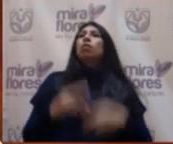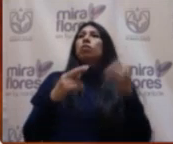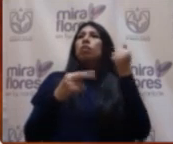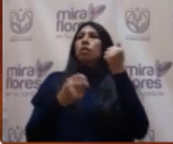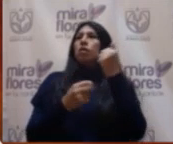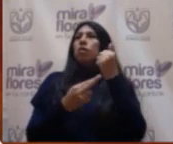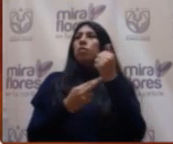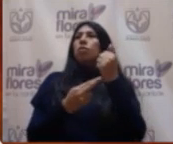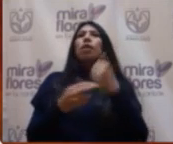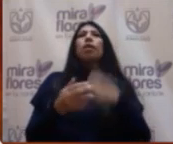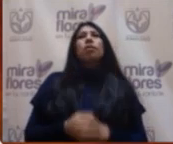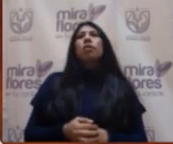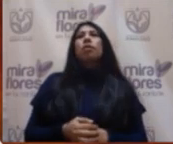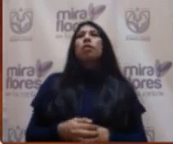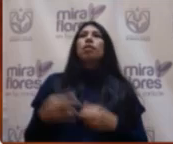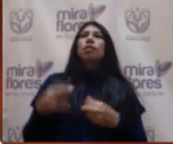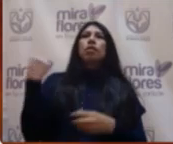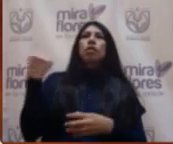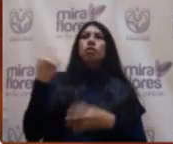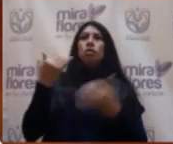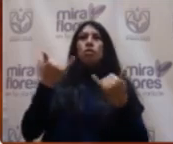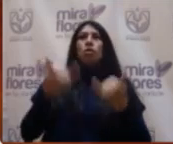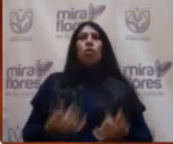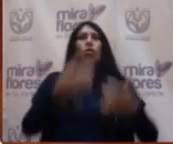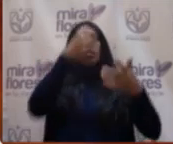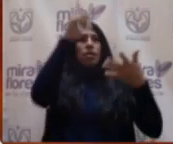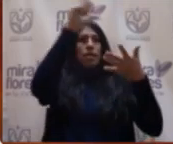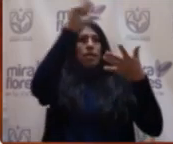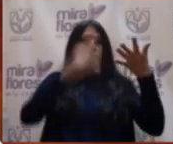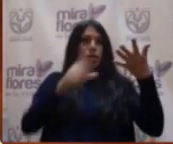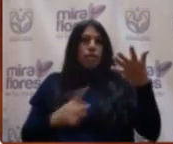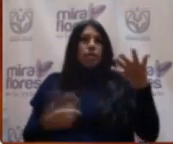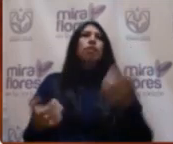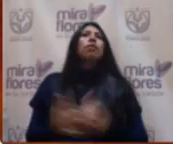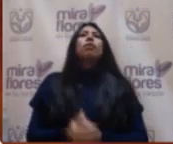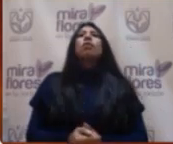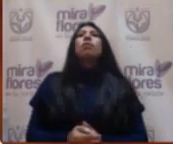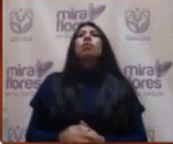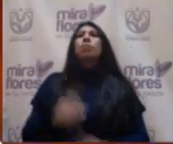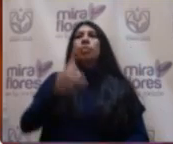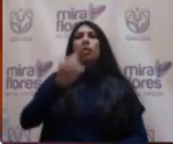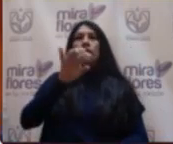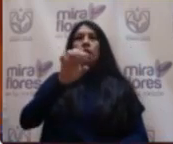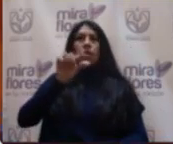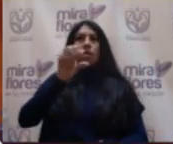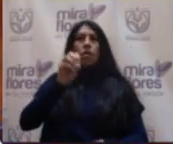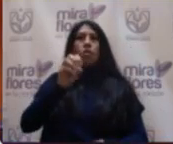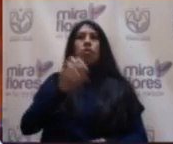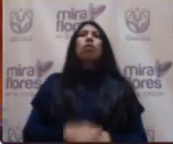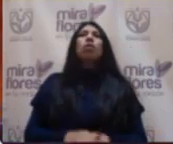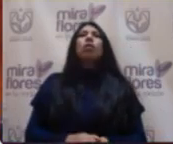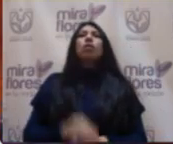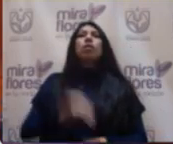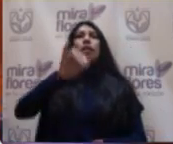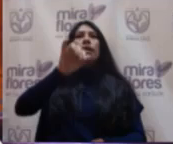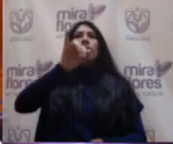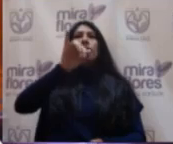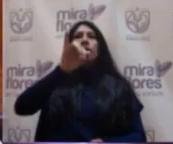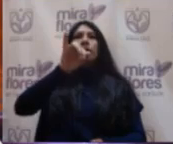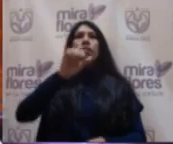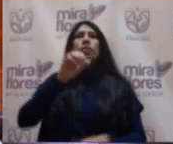Secretaría General el día de hoy que se va a tomar la lista del caso. Gino Francisco Costa Santolaya, Israel